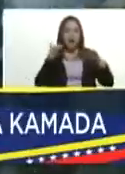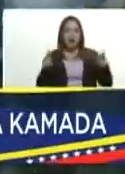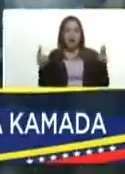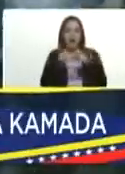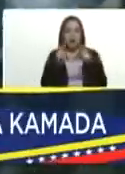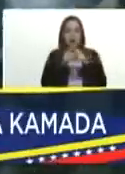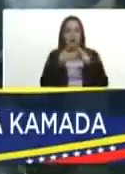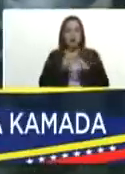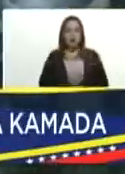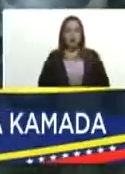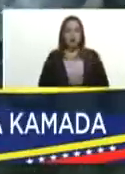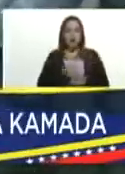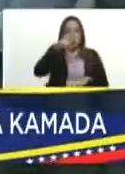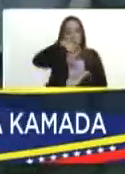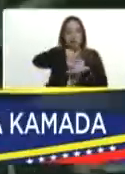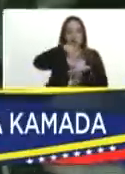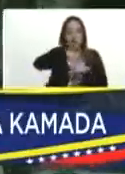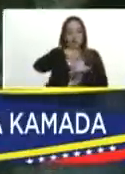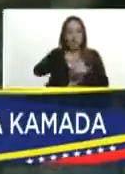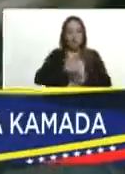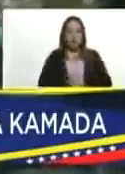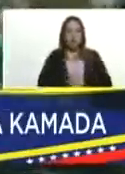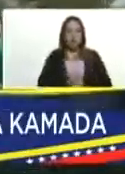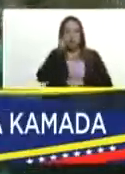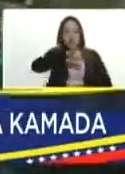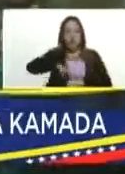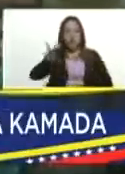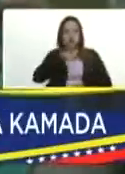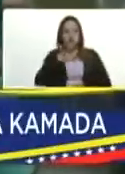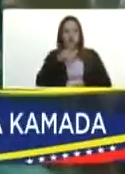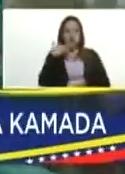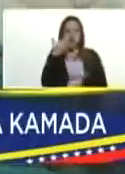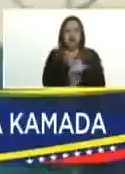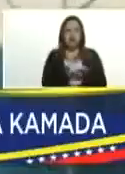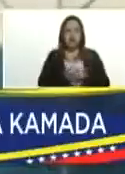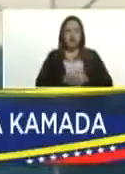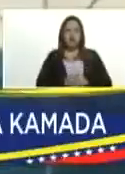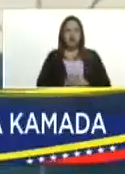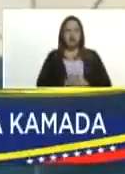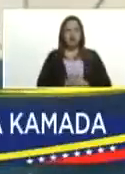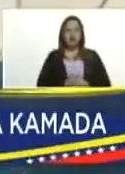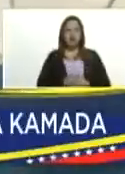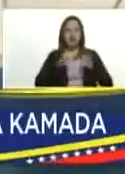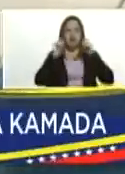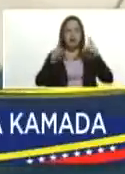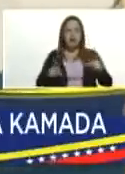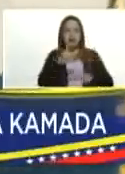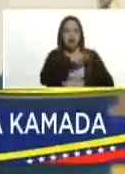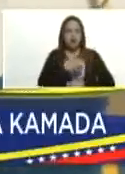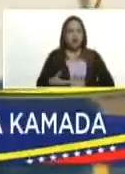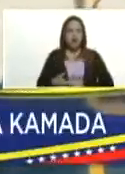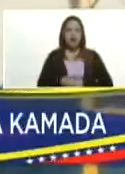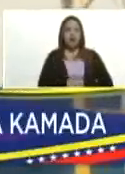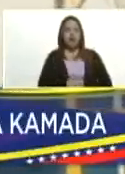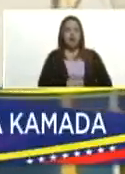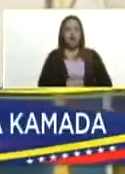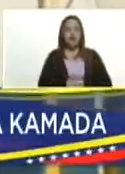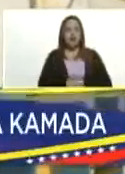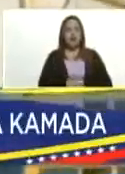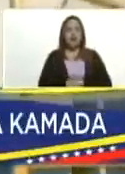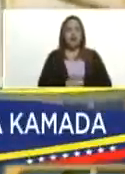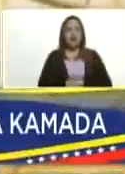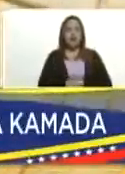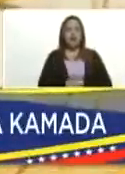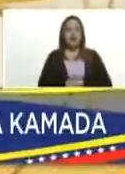conocer de Carabobo para Venezuela. Gracias. Bueno, presidente, y como lo decía Yoconda,